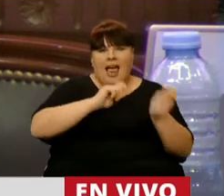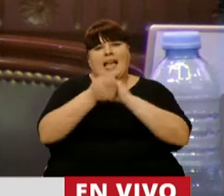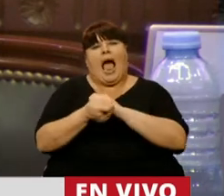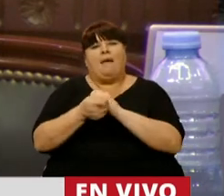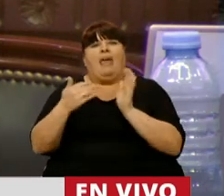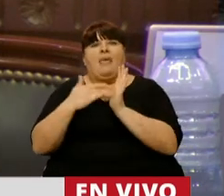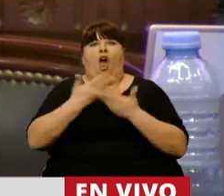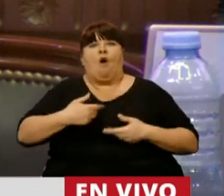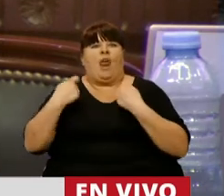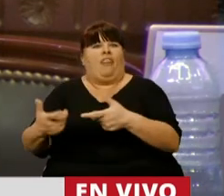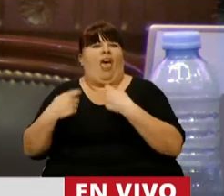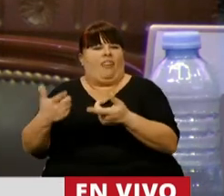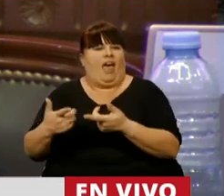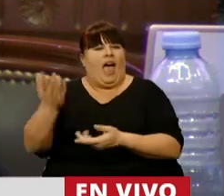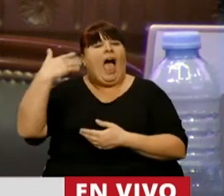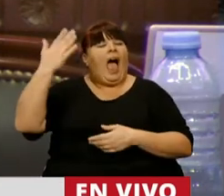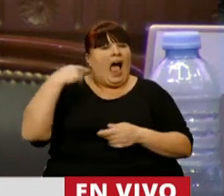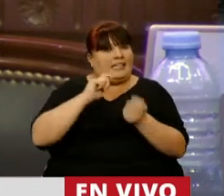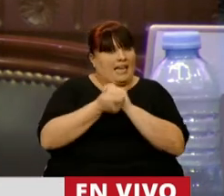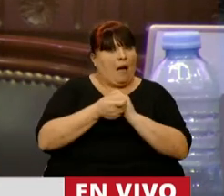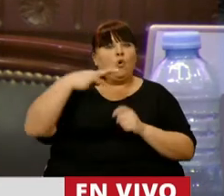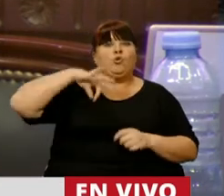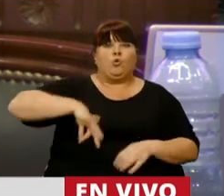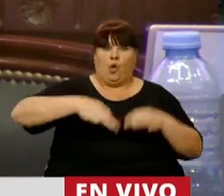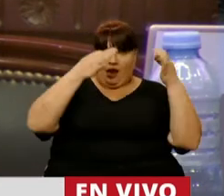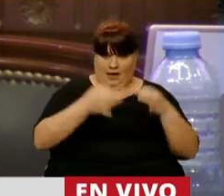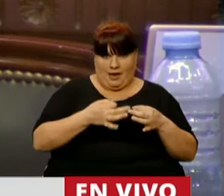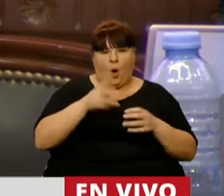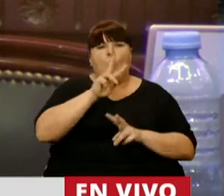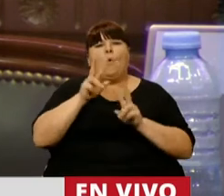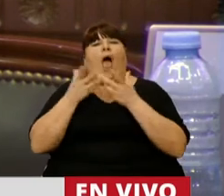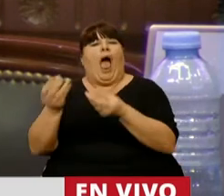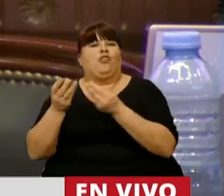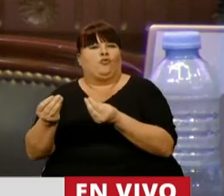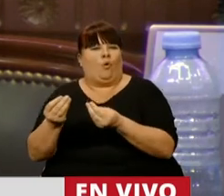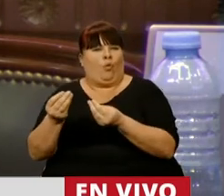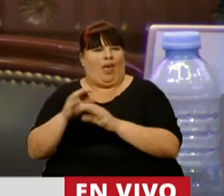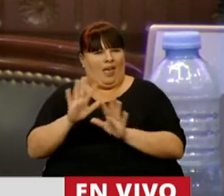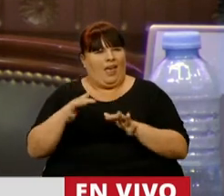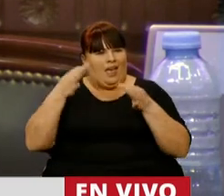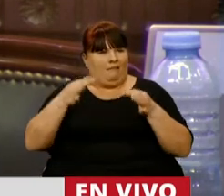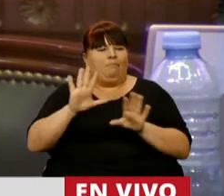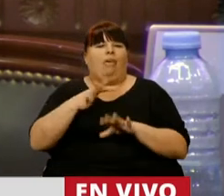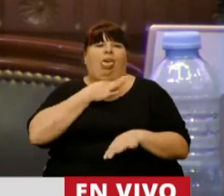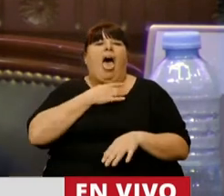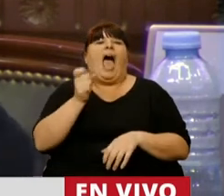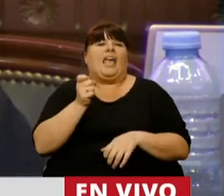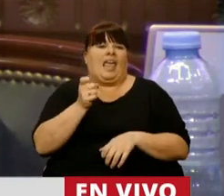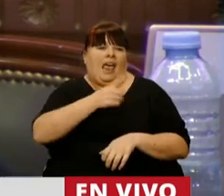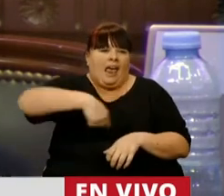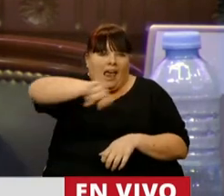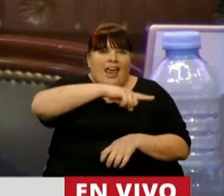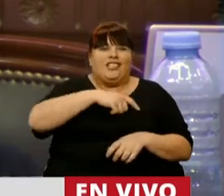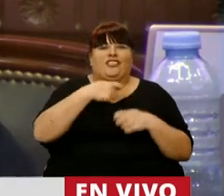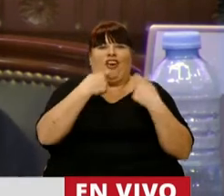por dependencia y que cambió salario justo por asistencia. Evidentemente asfixiando a quién, a los